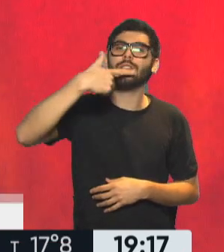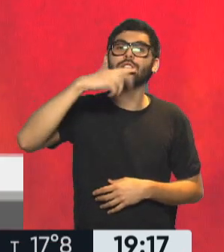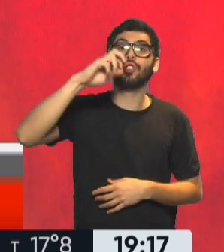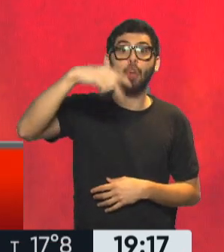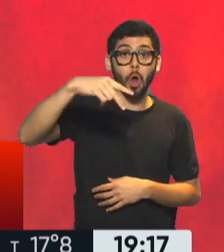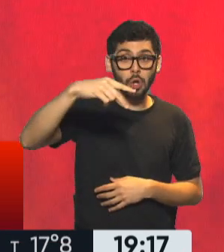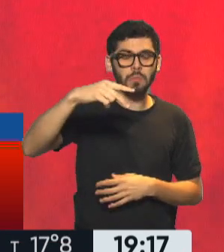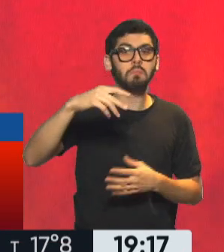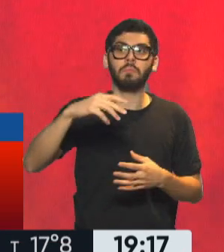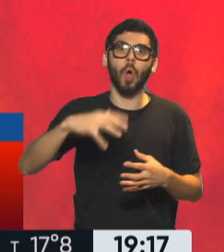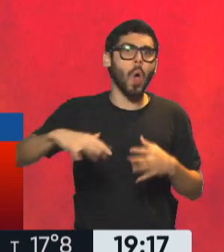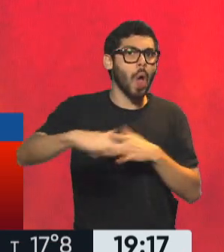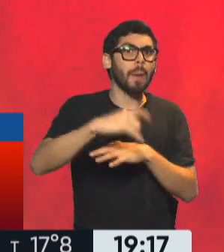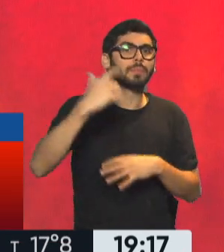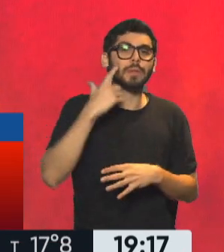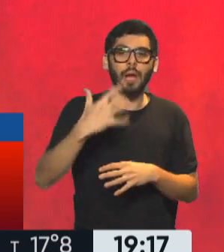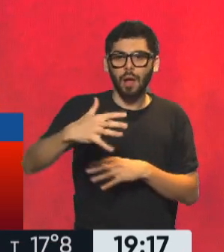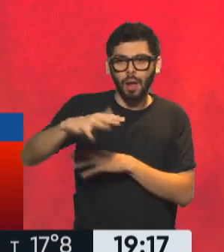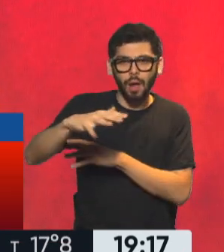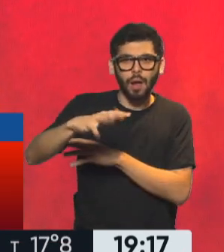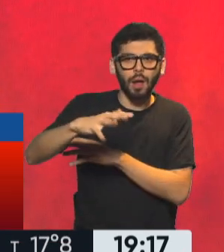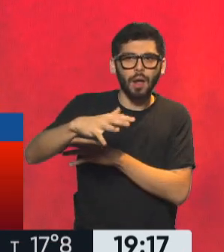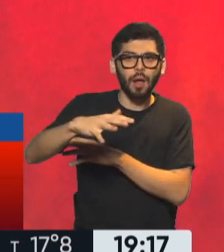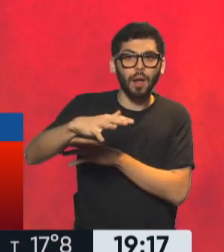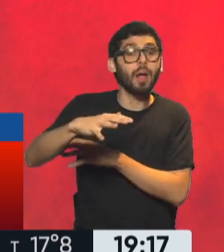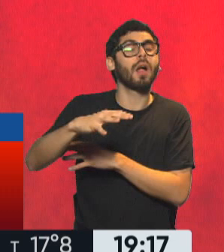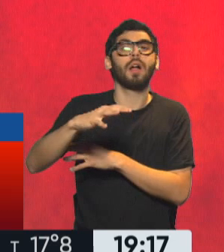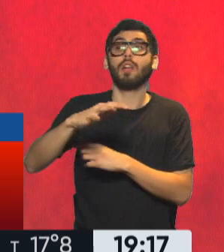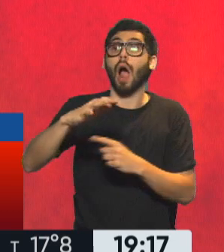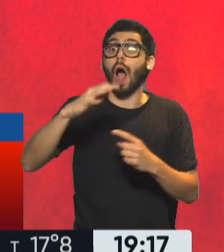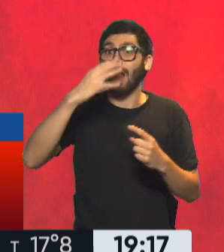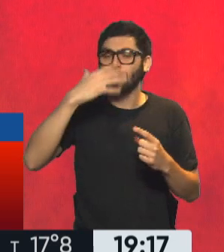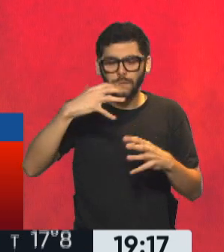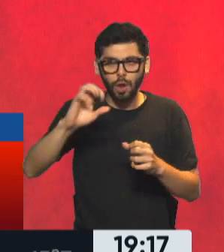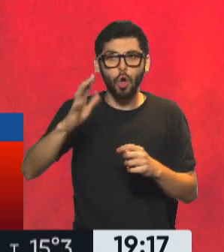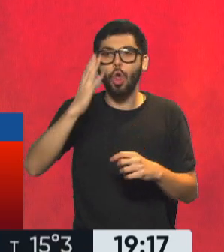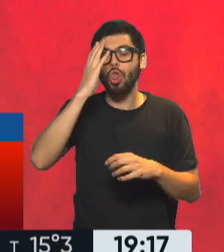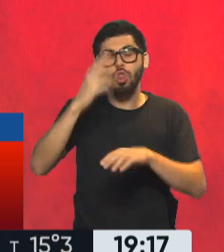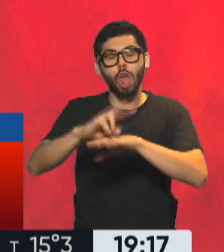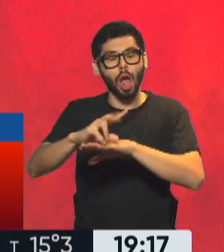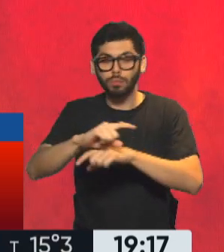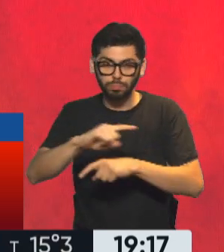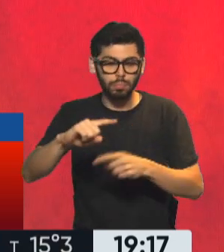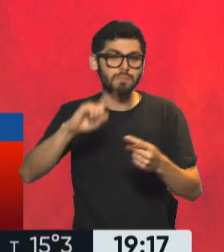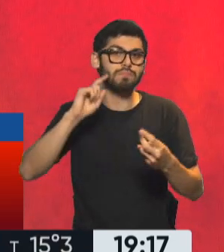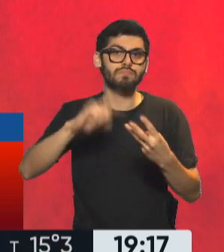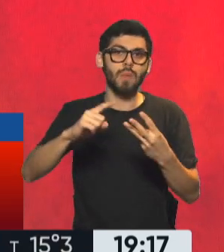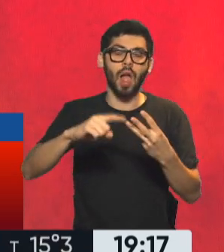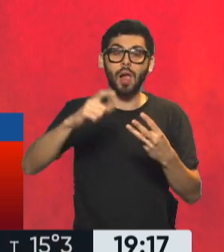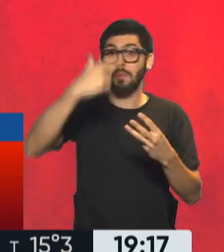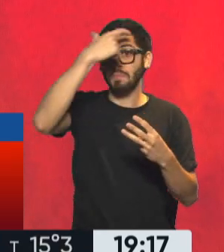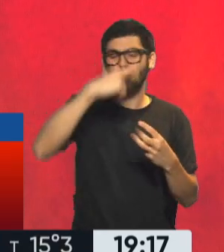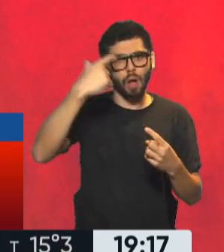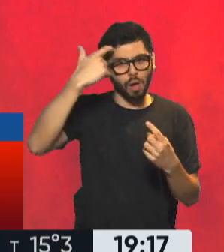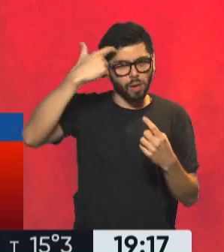pero también se descubre que afecta otros tipos de funcionamientos, como por ejemplo la alteración en el sueño o lo cognitivo de una